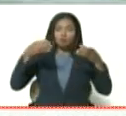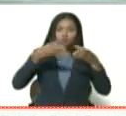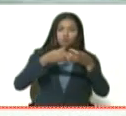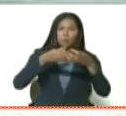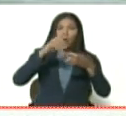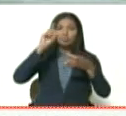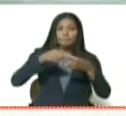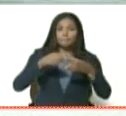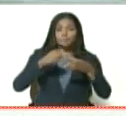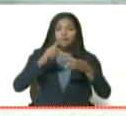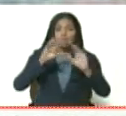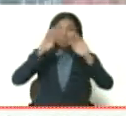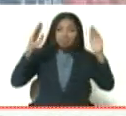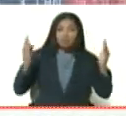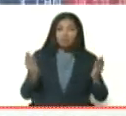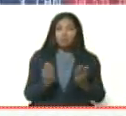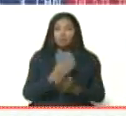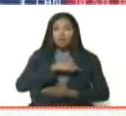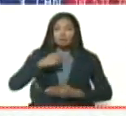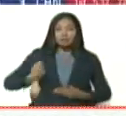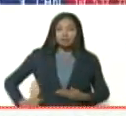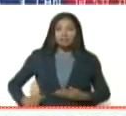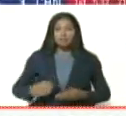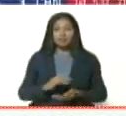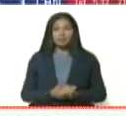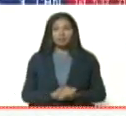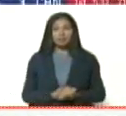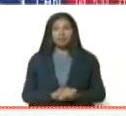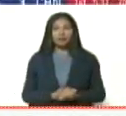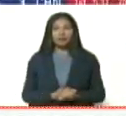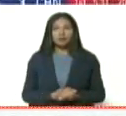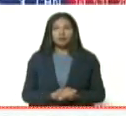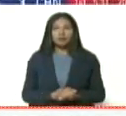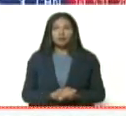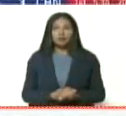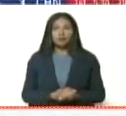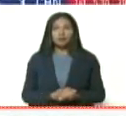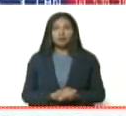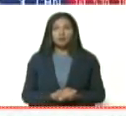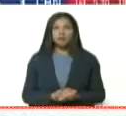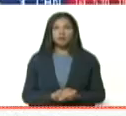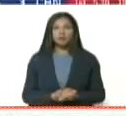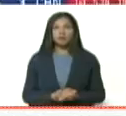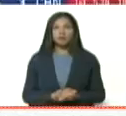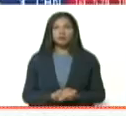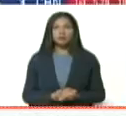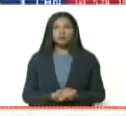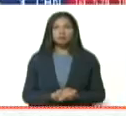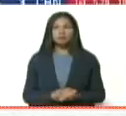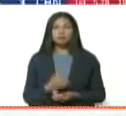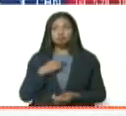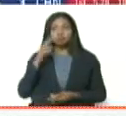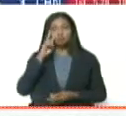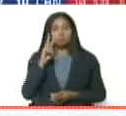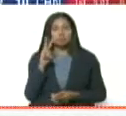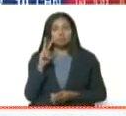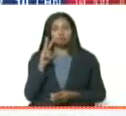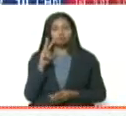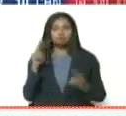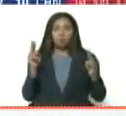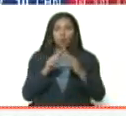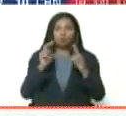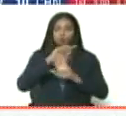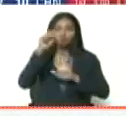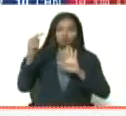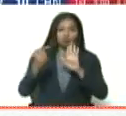fase del Mundial de China. Yo vi el juego completico.